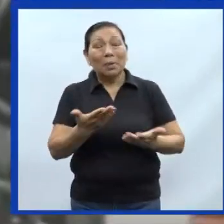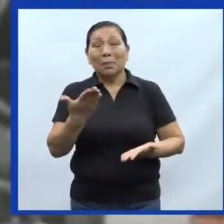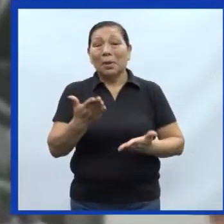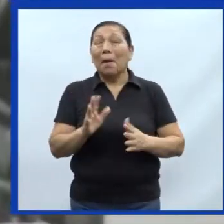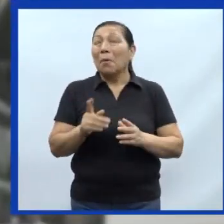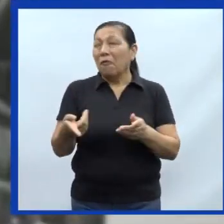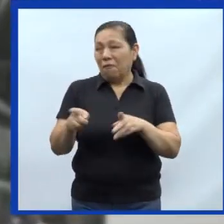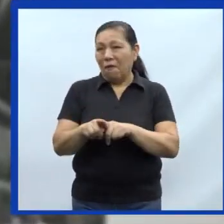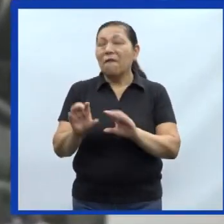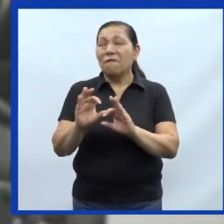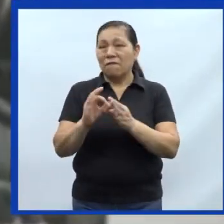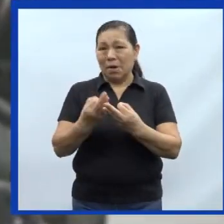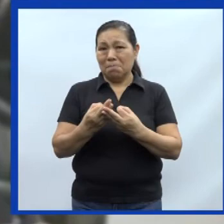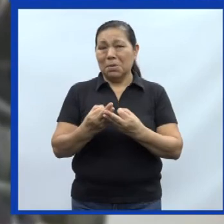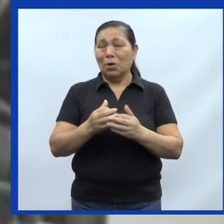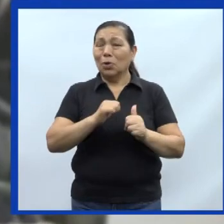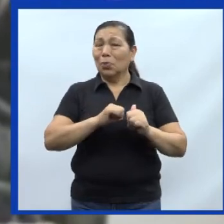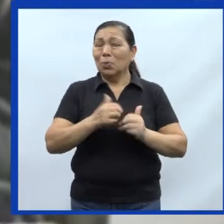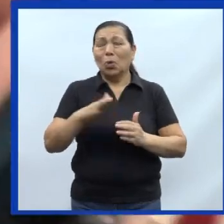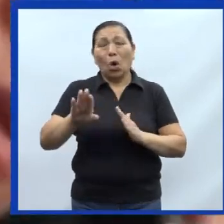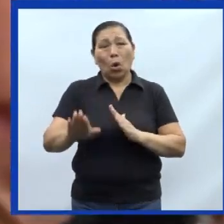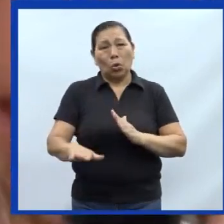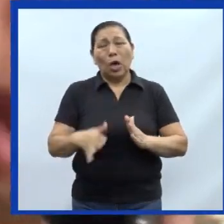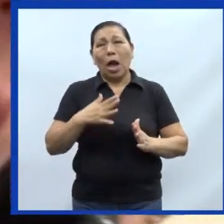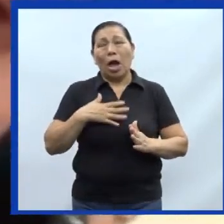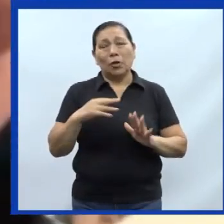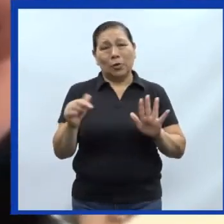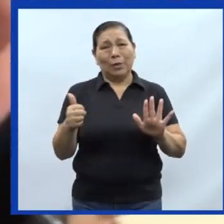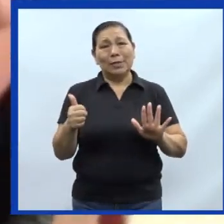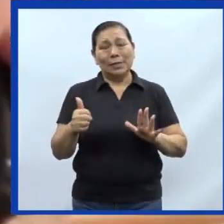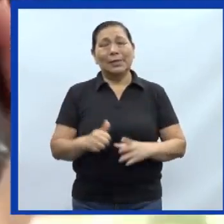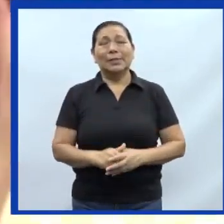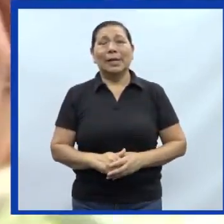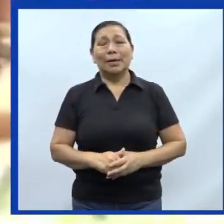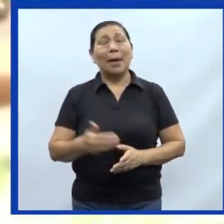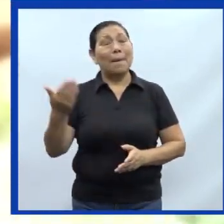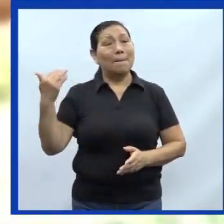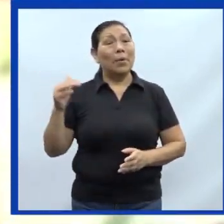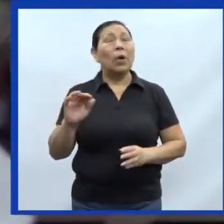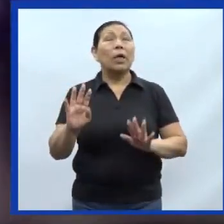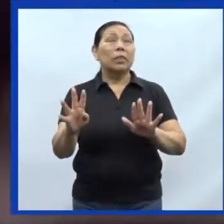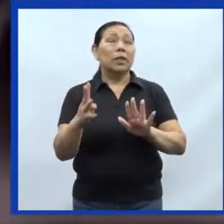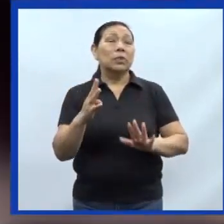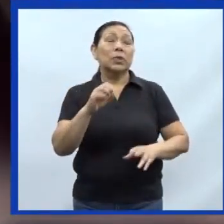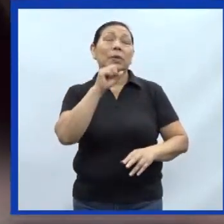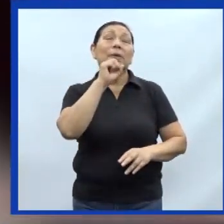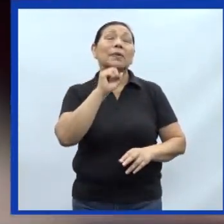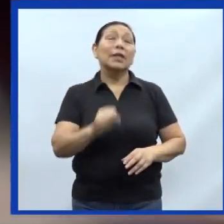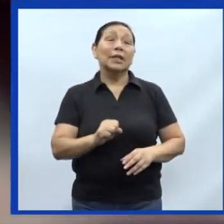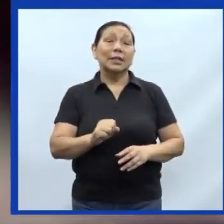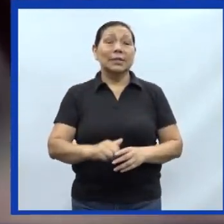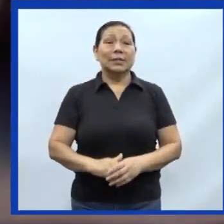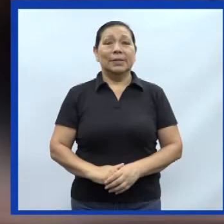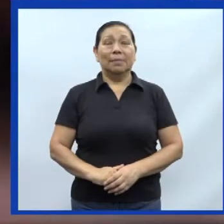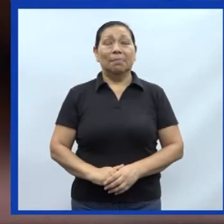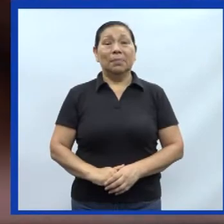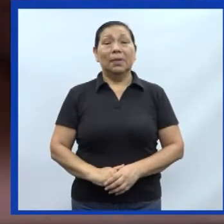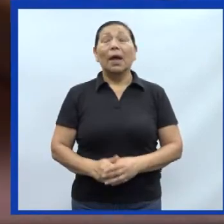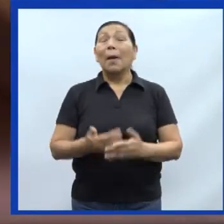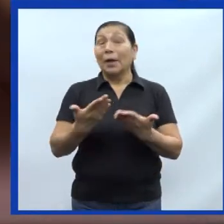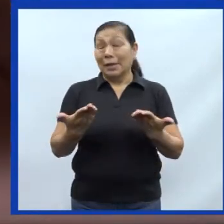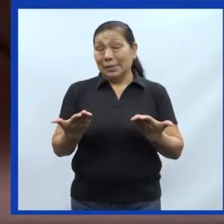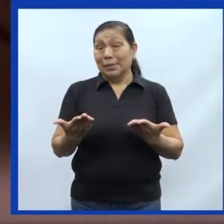el parentesco y que la víctima fuera menor de 16 años, el pasado 19 de diciembre. Los